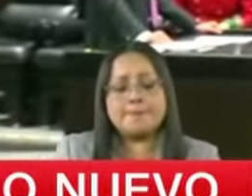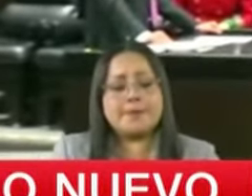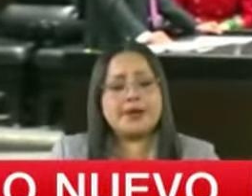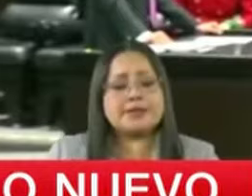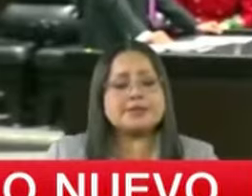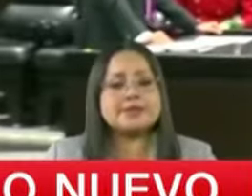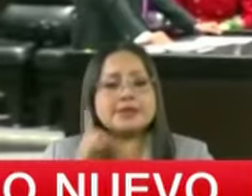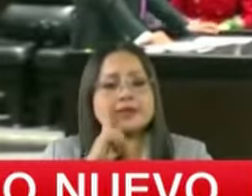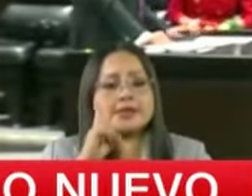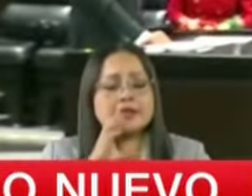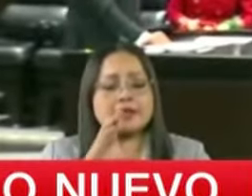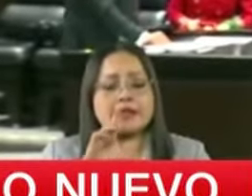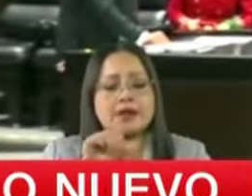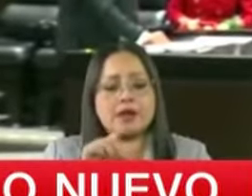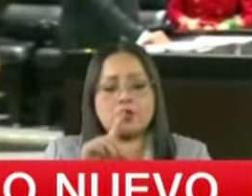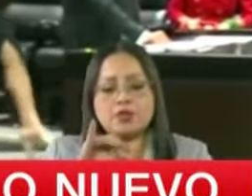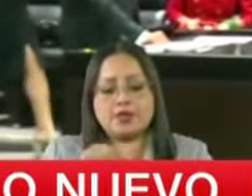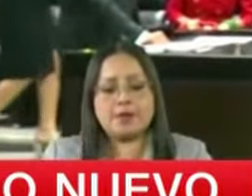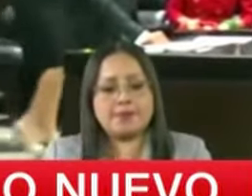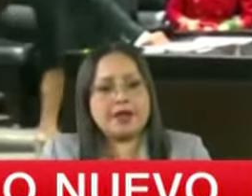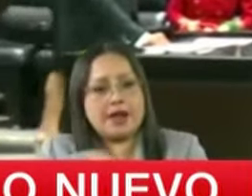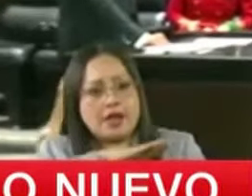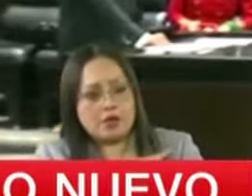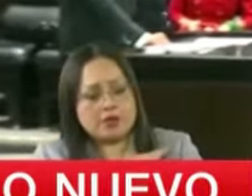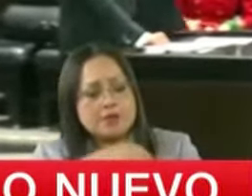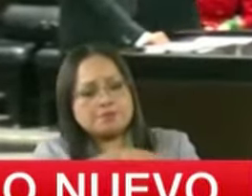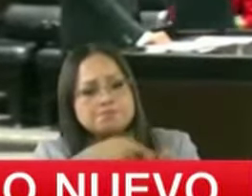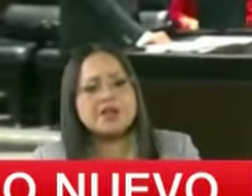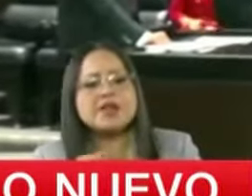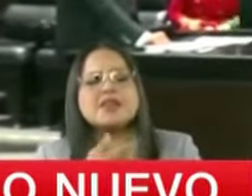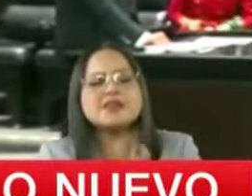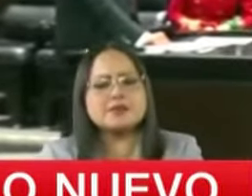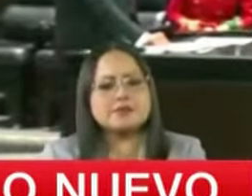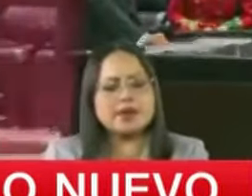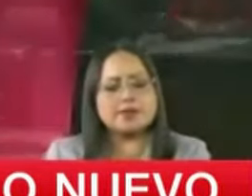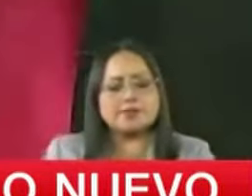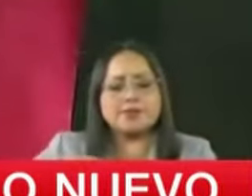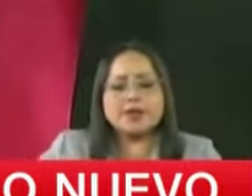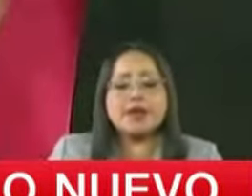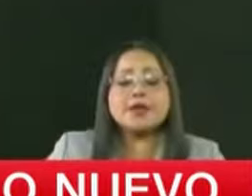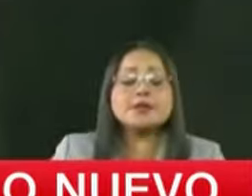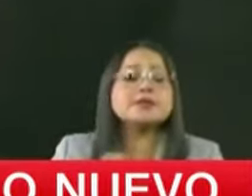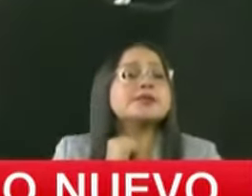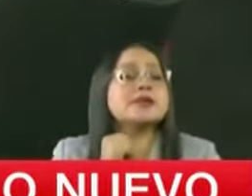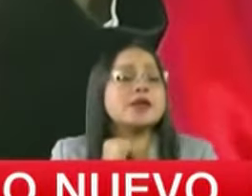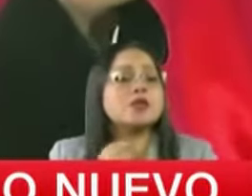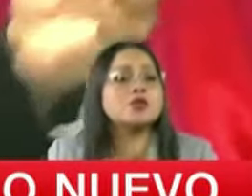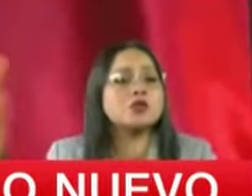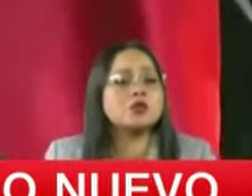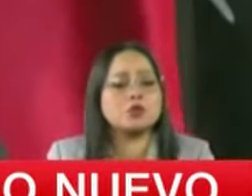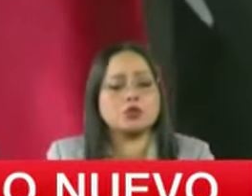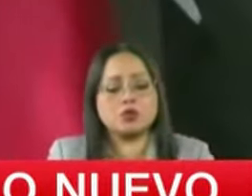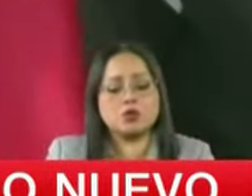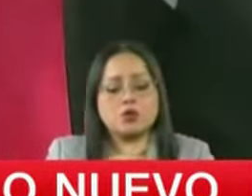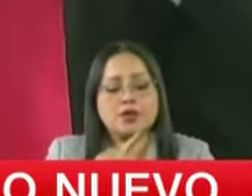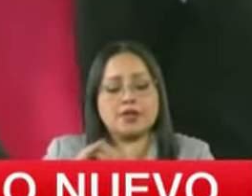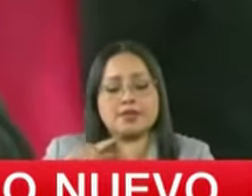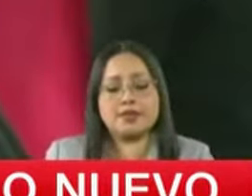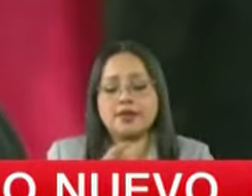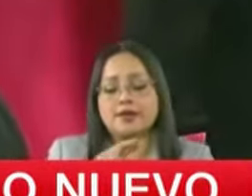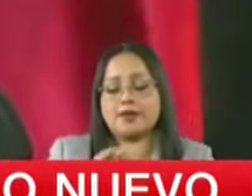Así es, Gaby, lo has narrado muy bien. Se espera que después de estos posicionamientos